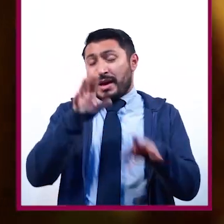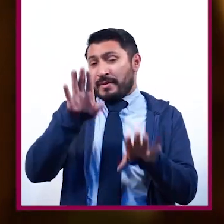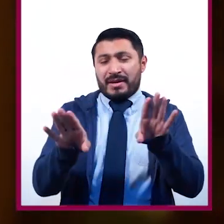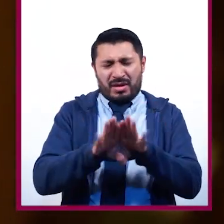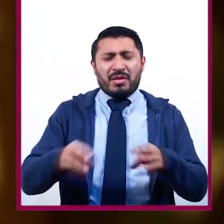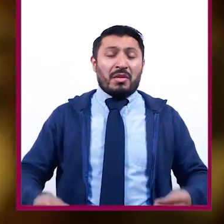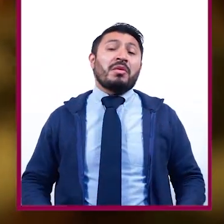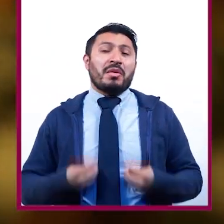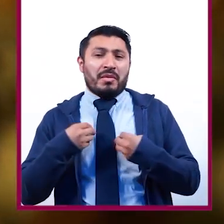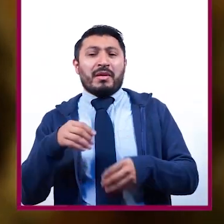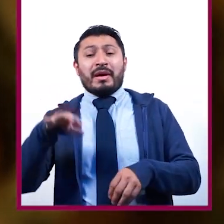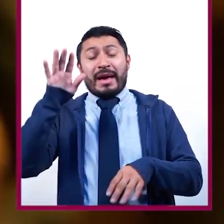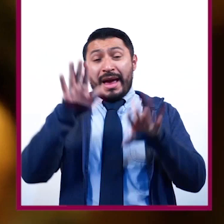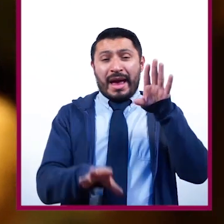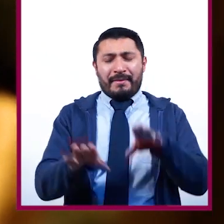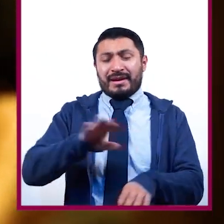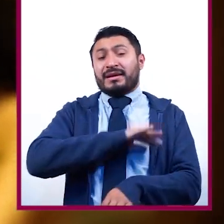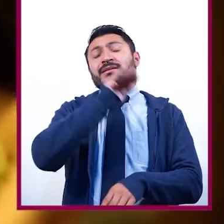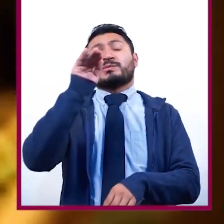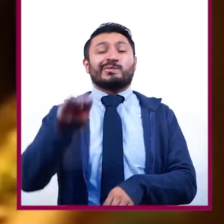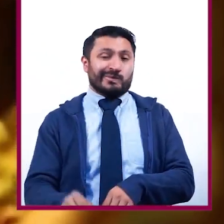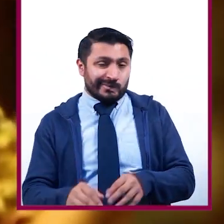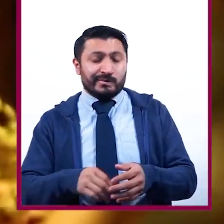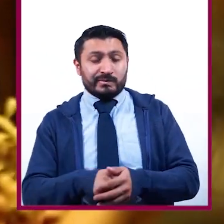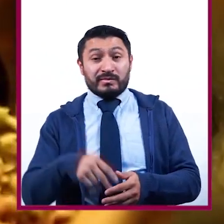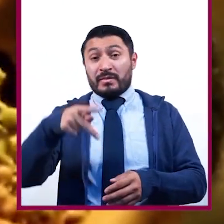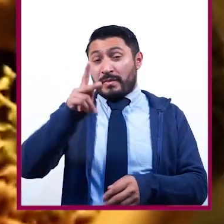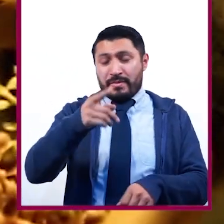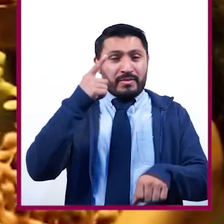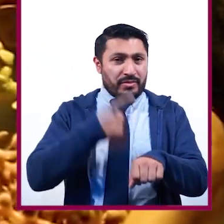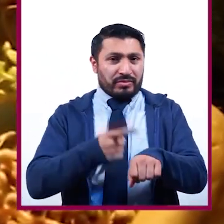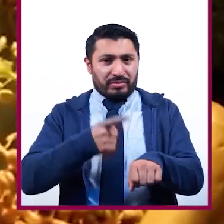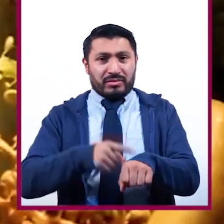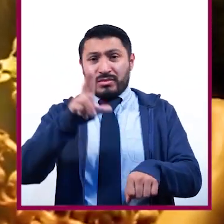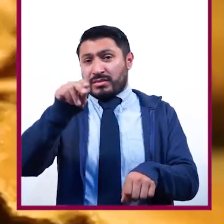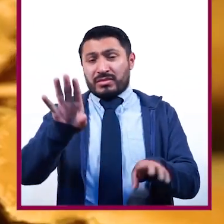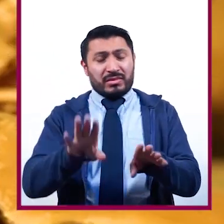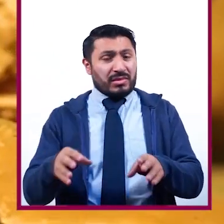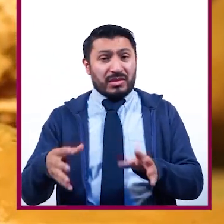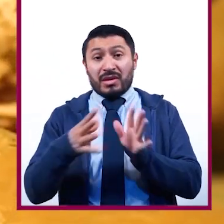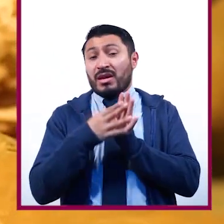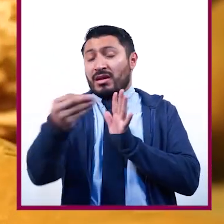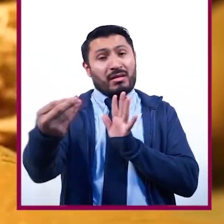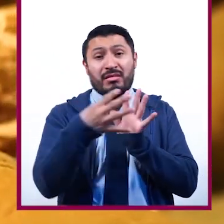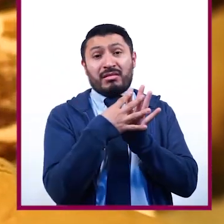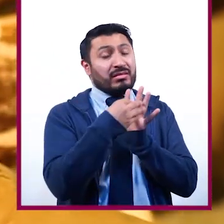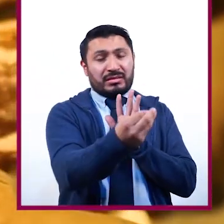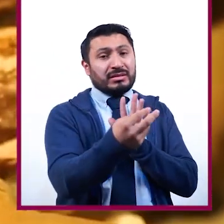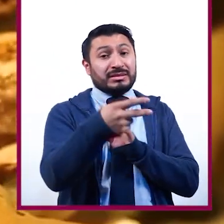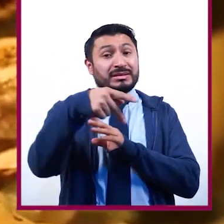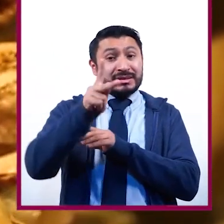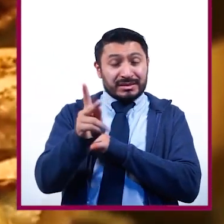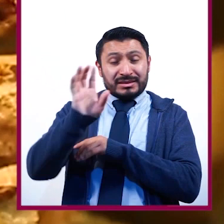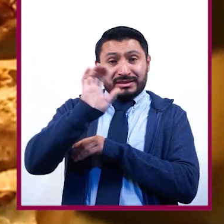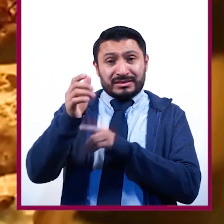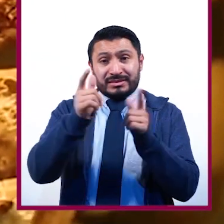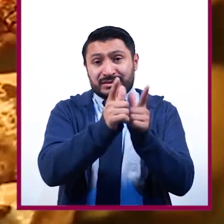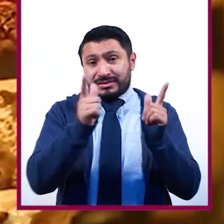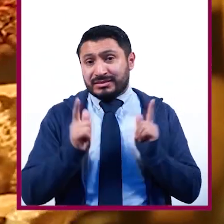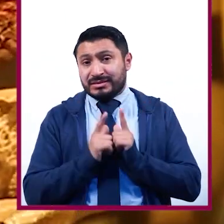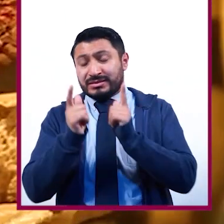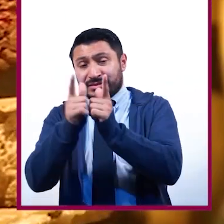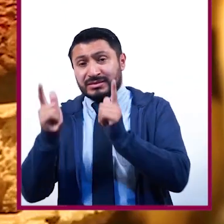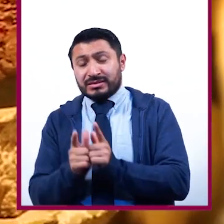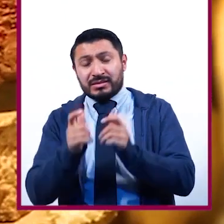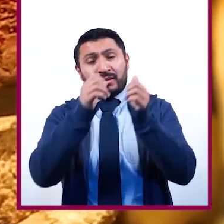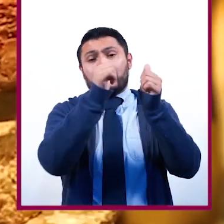victoriosos, mientras que otras perdían la batalla, pero la enfermedad no se propagaba. Sin embargo, cuando los grupos decidieron